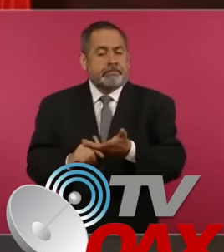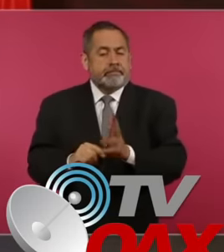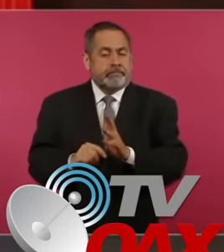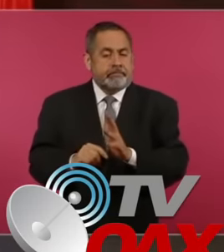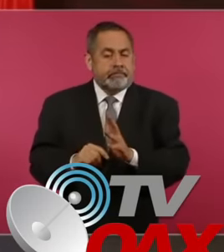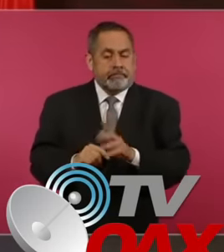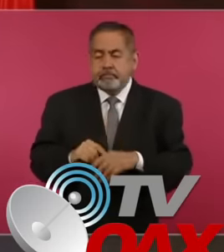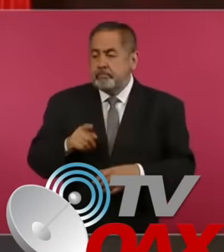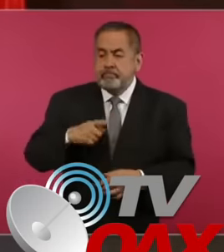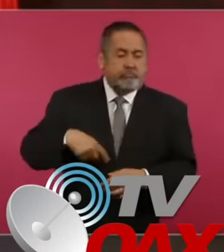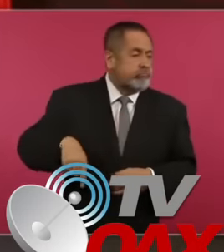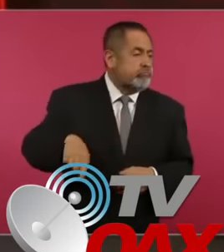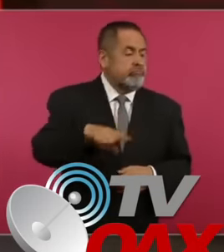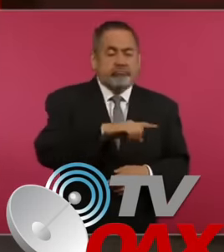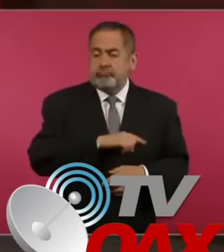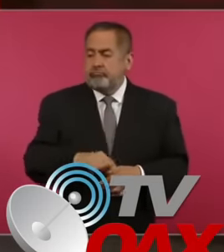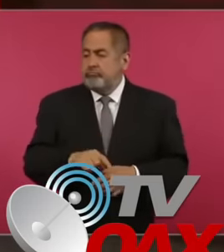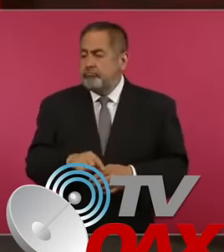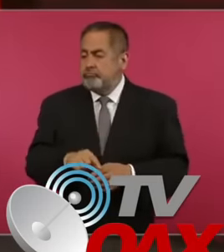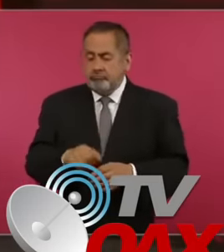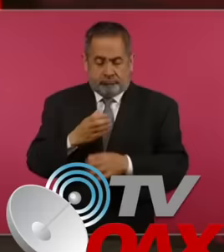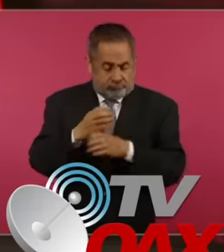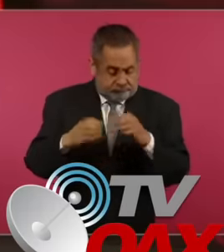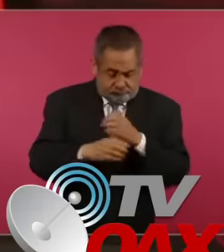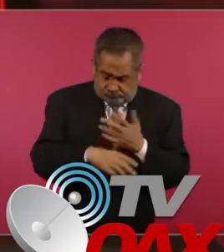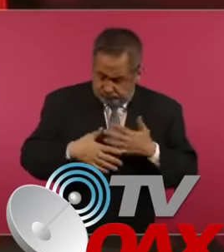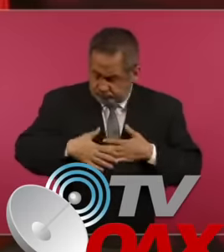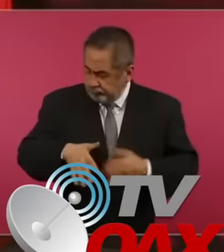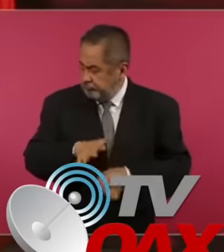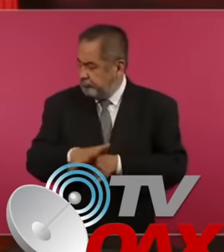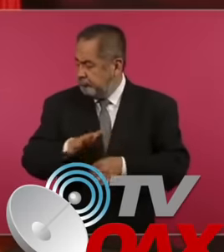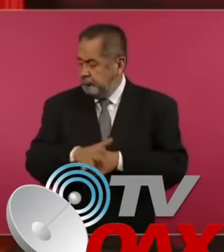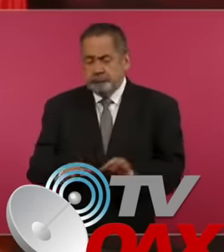con el bienestar material,